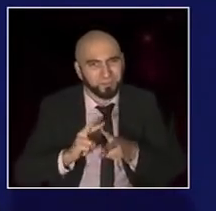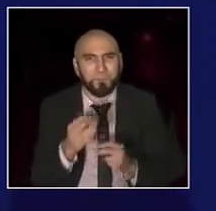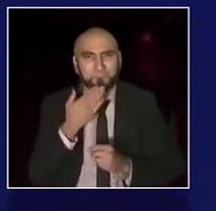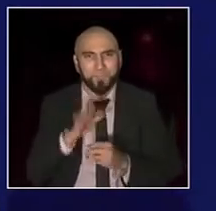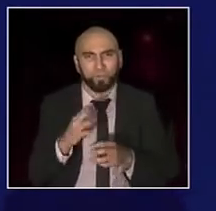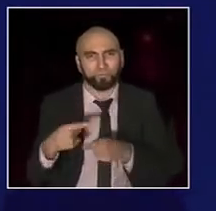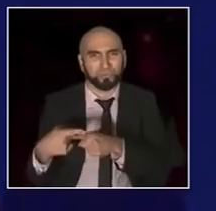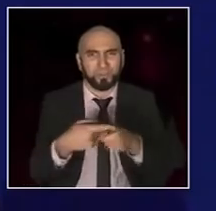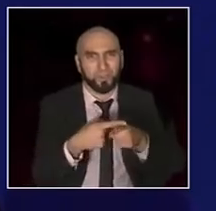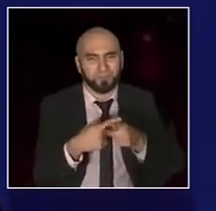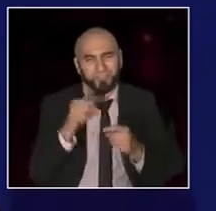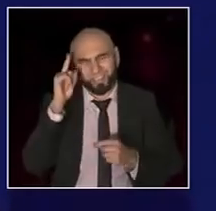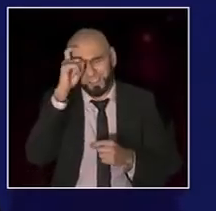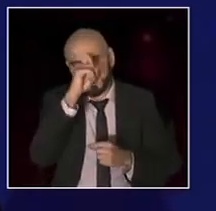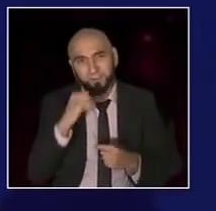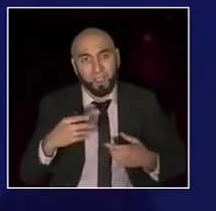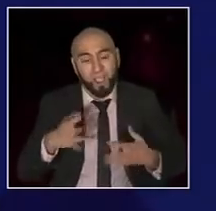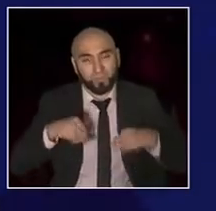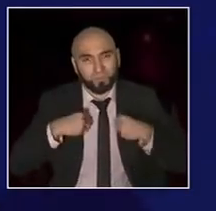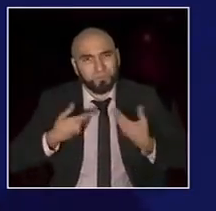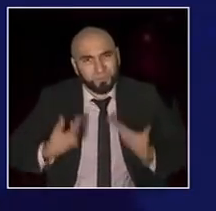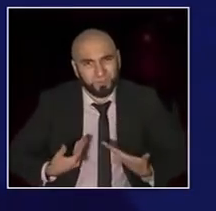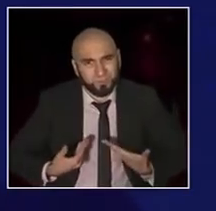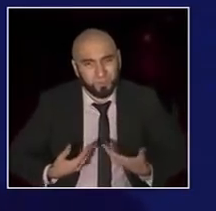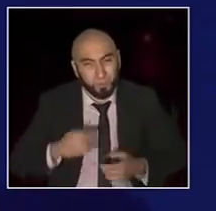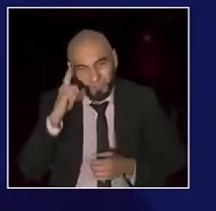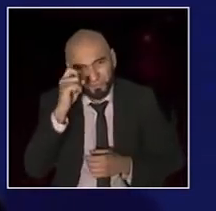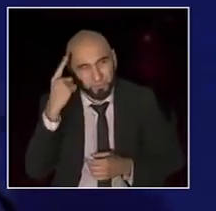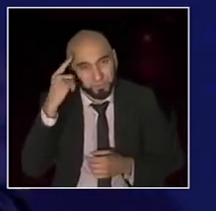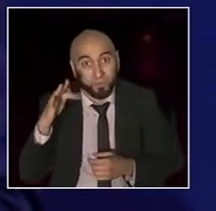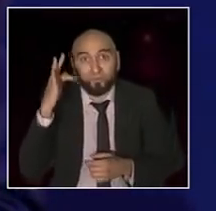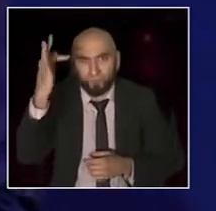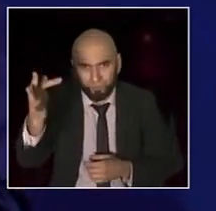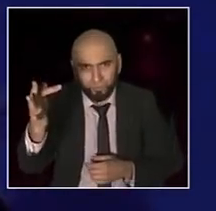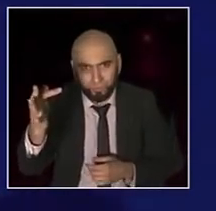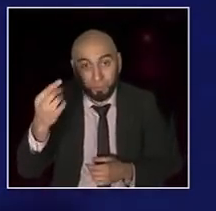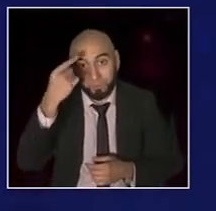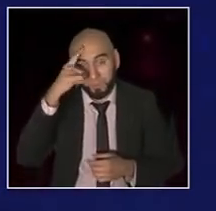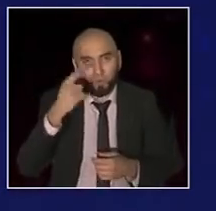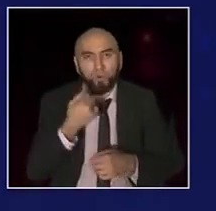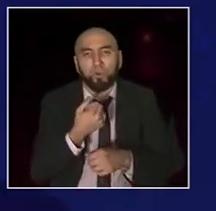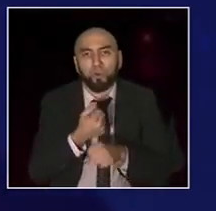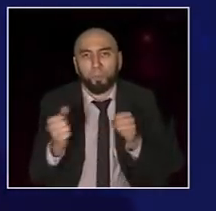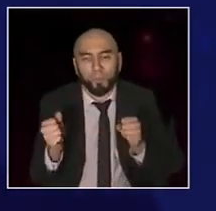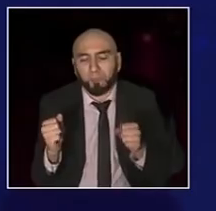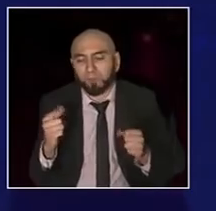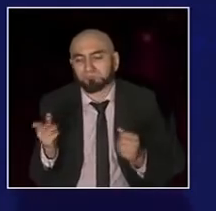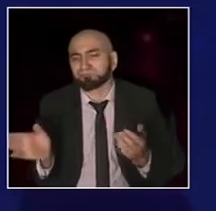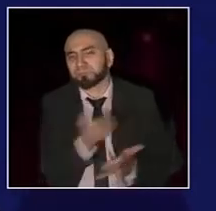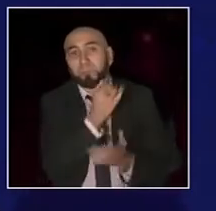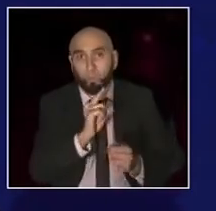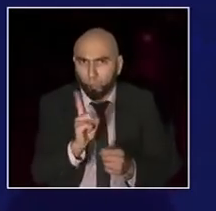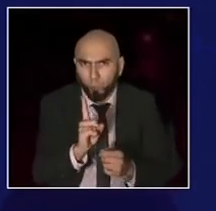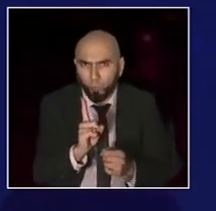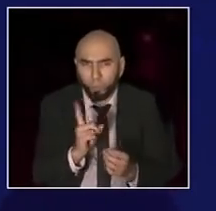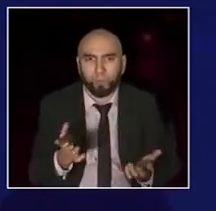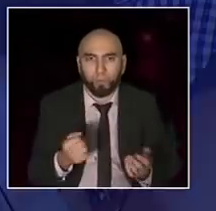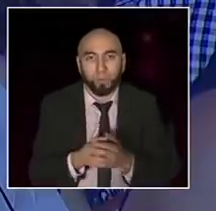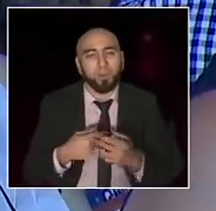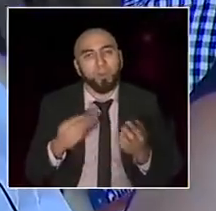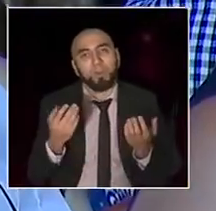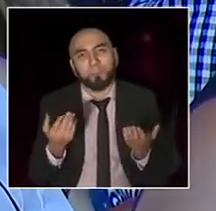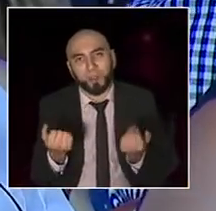el presente, más nos cuesta pensar el futuro, pero es un desafío que no podemos eludir. Esperamos que los avances científicos y las